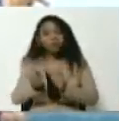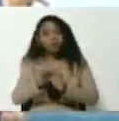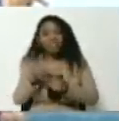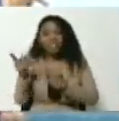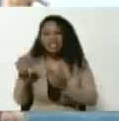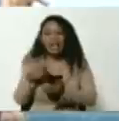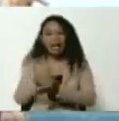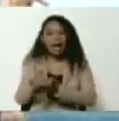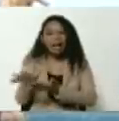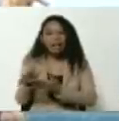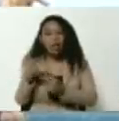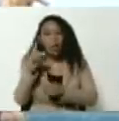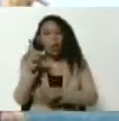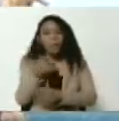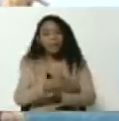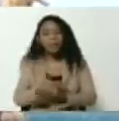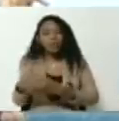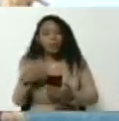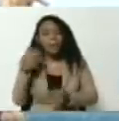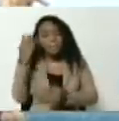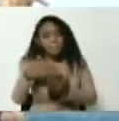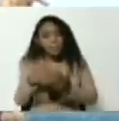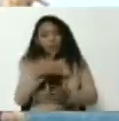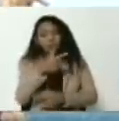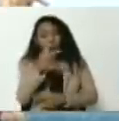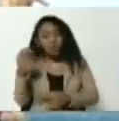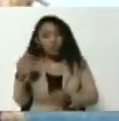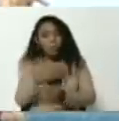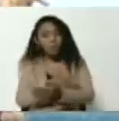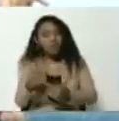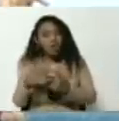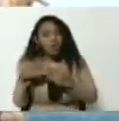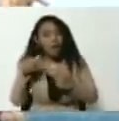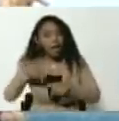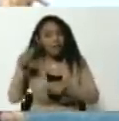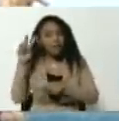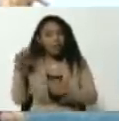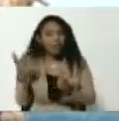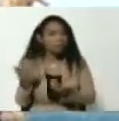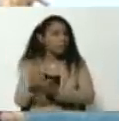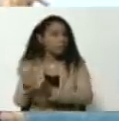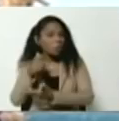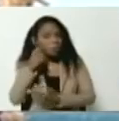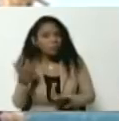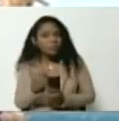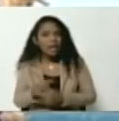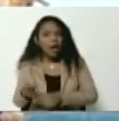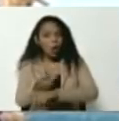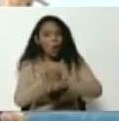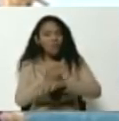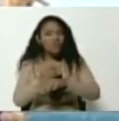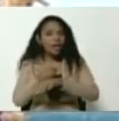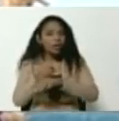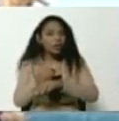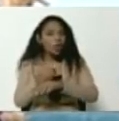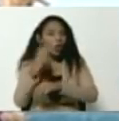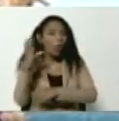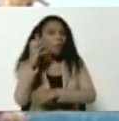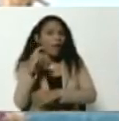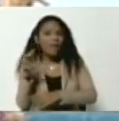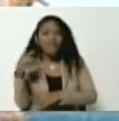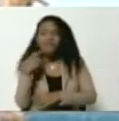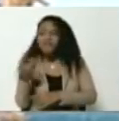se gastaron los 1.200 millones de dólares para supuesta ayuda humanitaria de Venezuela? ¿Qué tiene que decir el gobierno de Colombia acerca de esa supuesta ayuda humanitaria? ¿Será